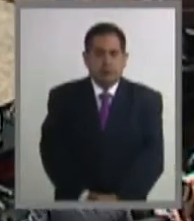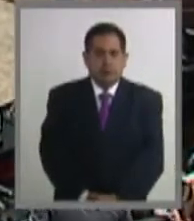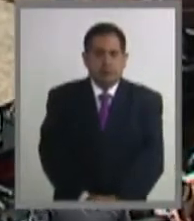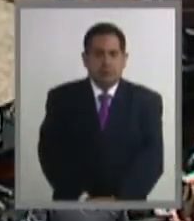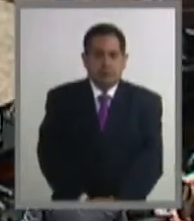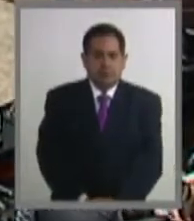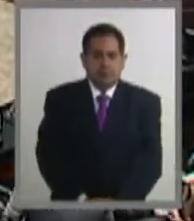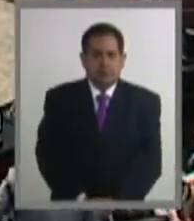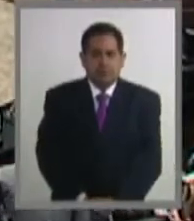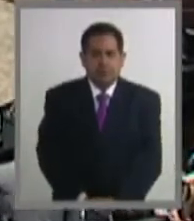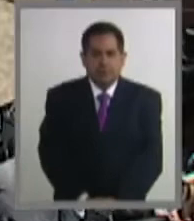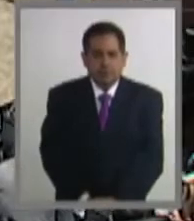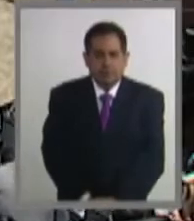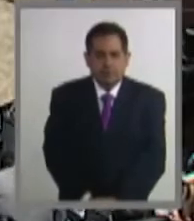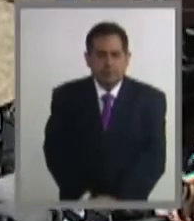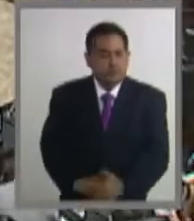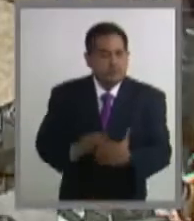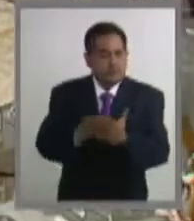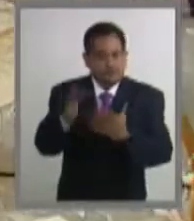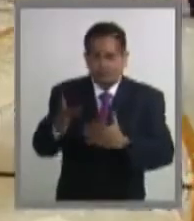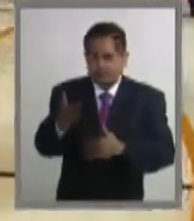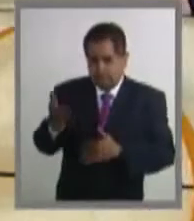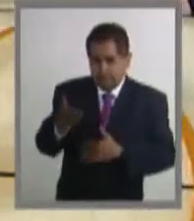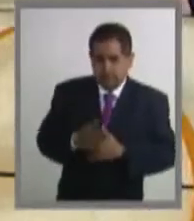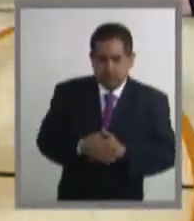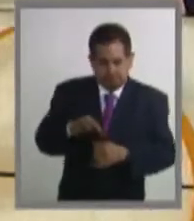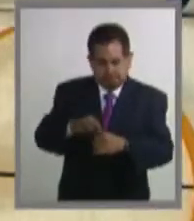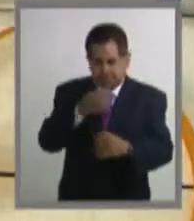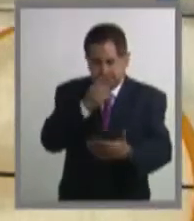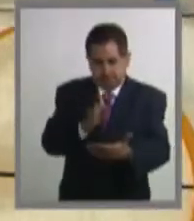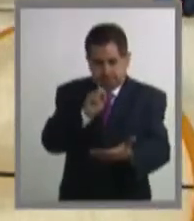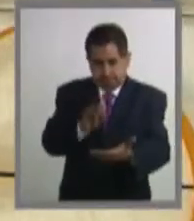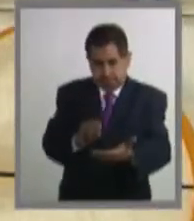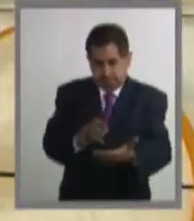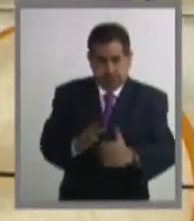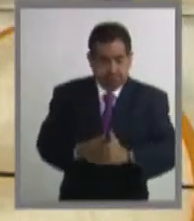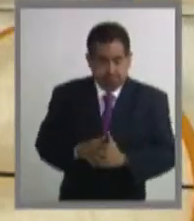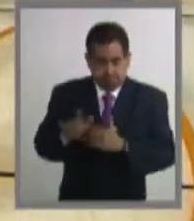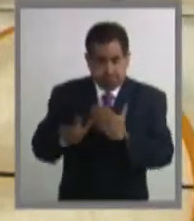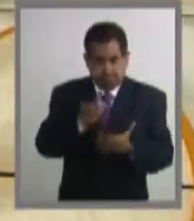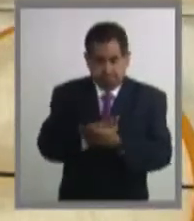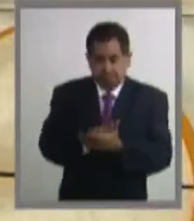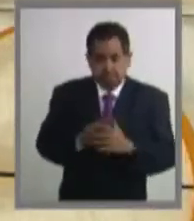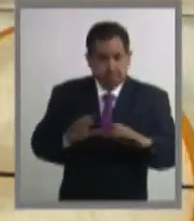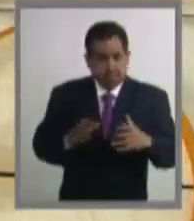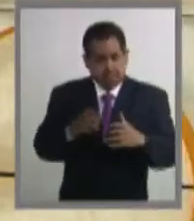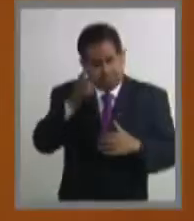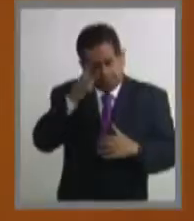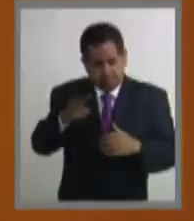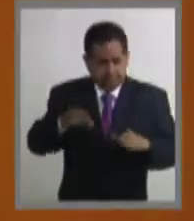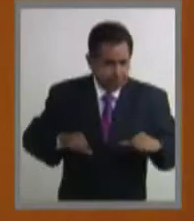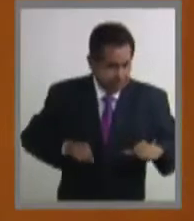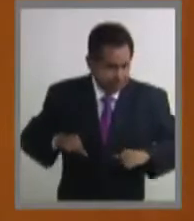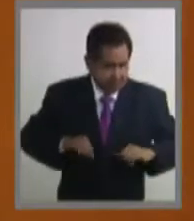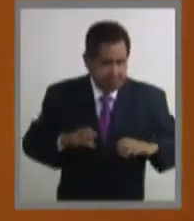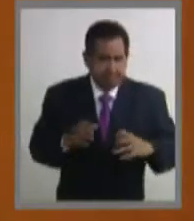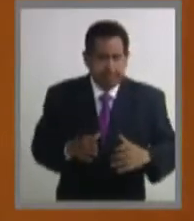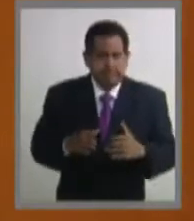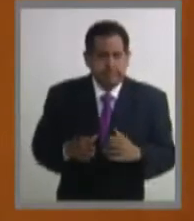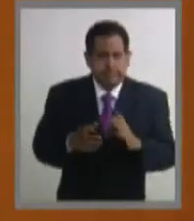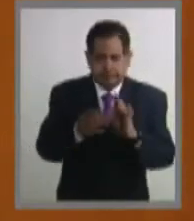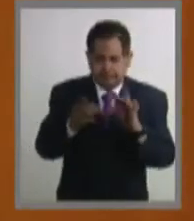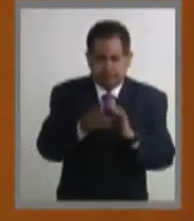Muchas gracias, presidente, y por supuesto que voy a votar a favor de esta modificación a la ley de fomento a la actividad de